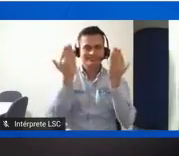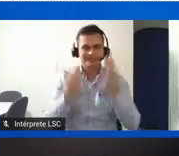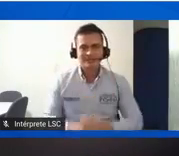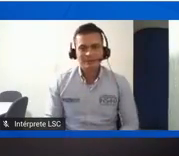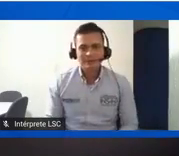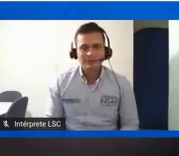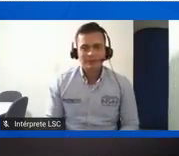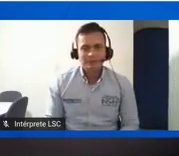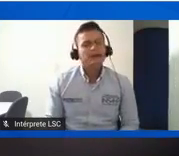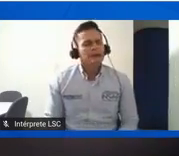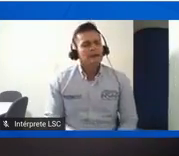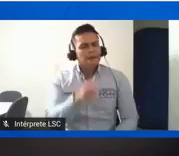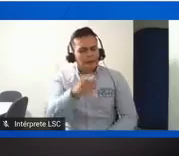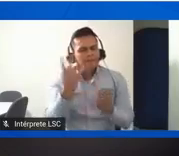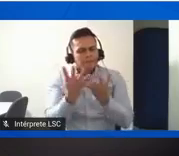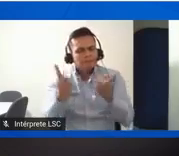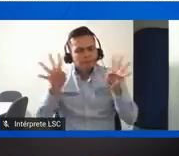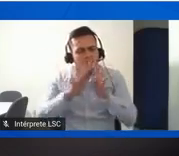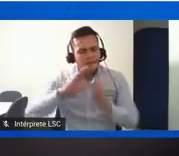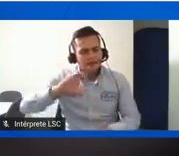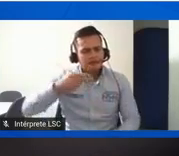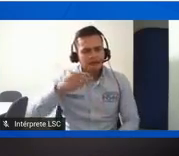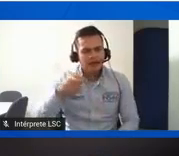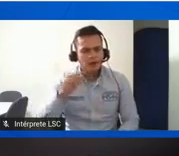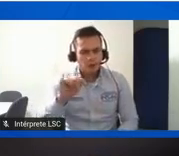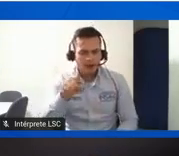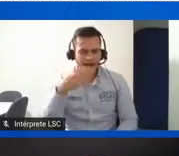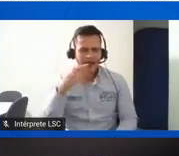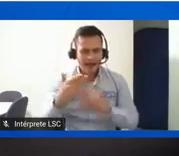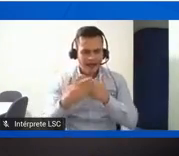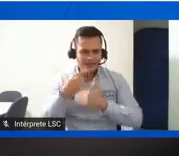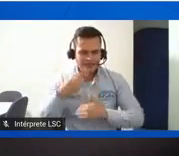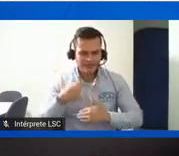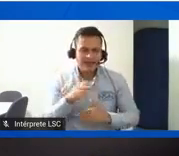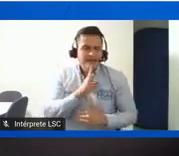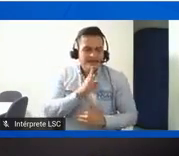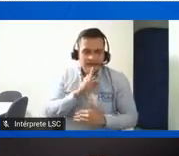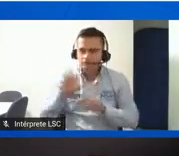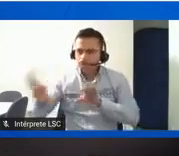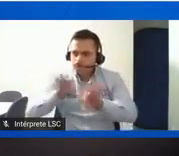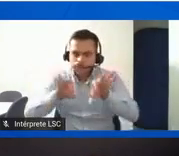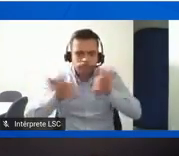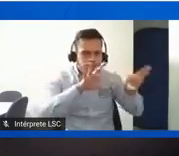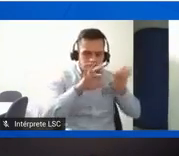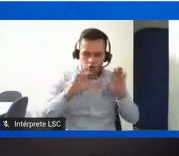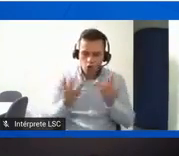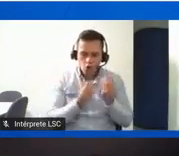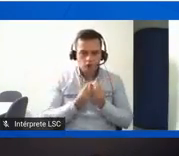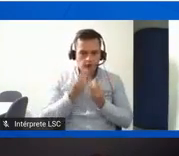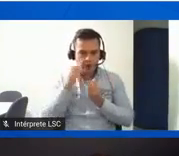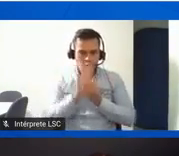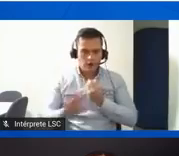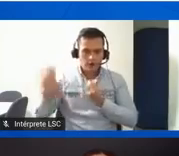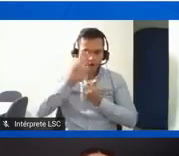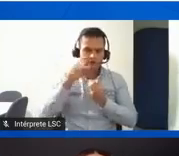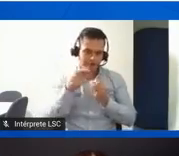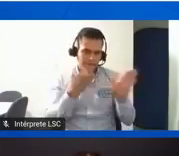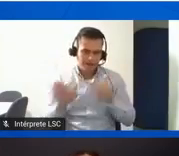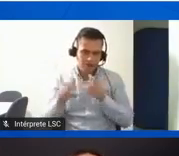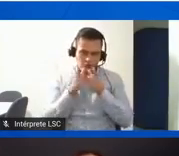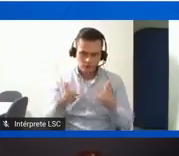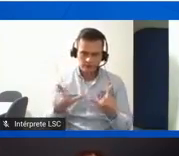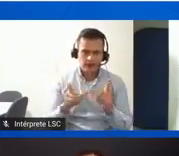Lo que menciona senadora Chagüí frente a este tema de quienes integran el Consejo de Planeación Lingüística es un elemento